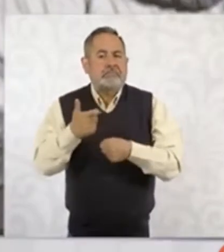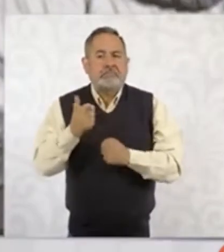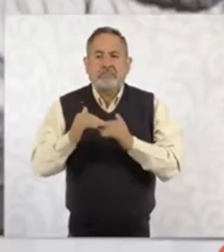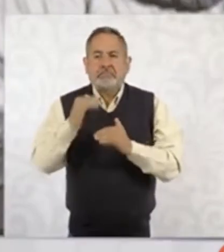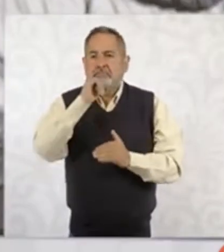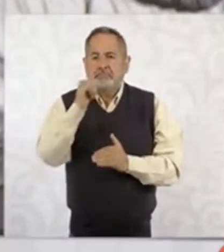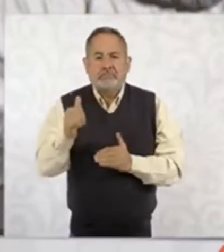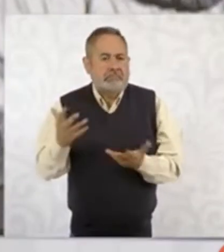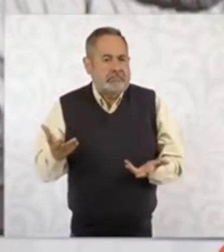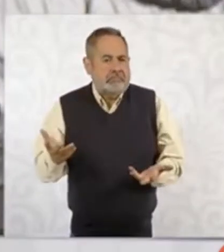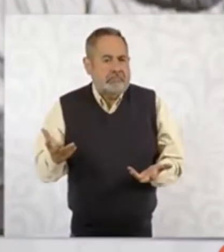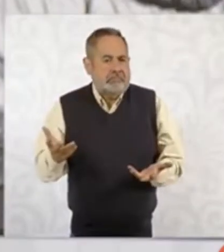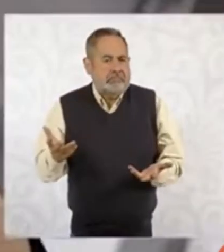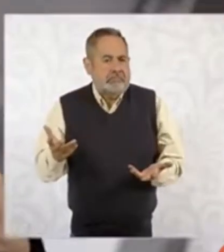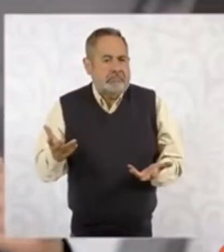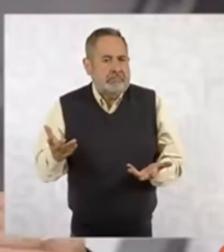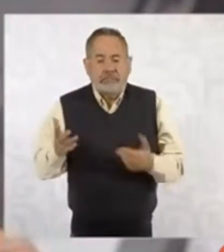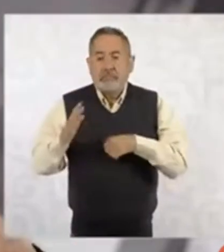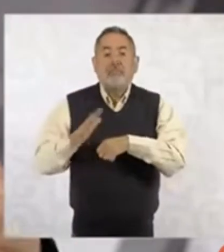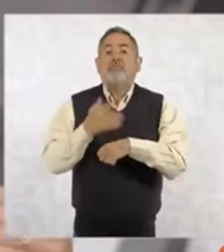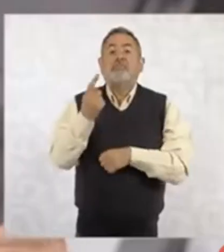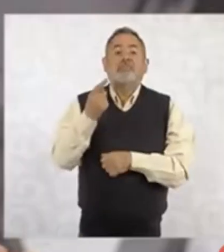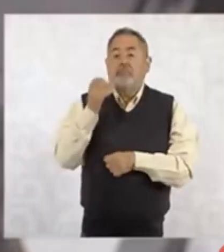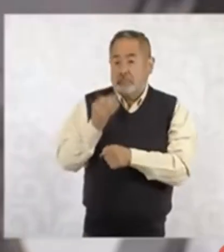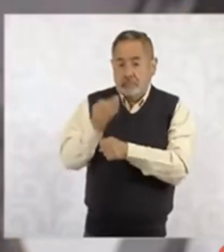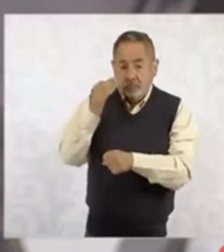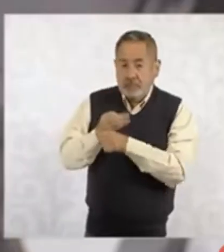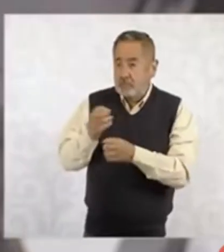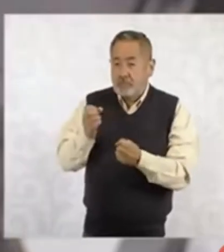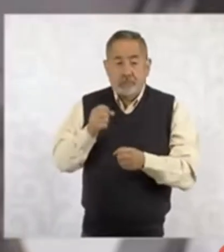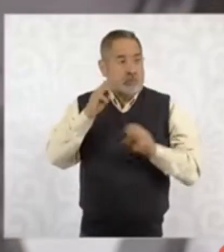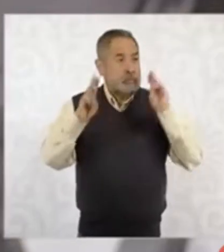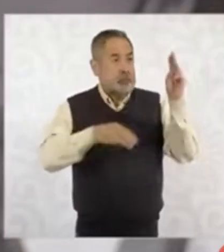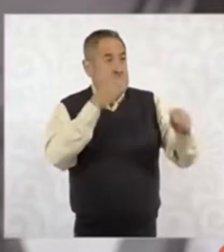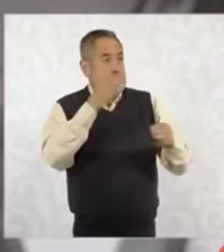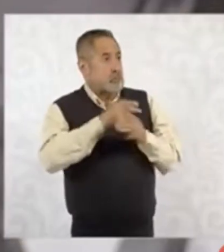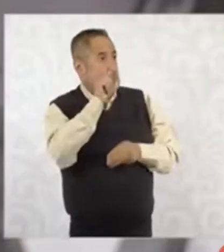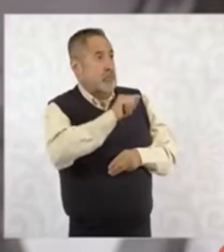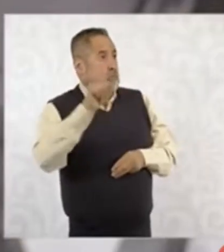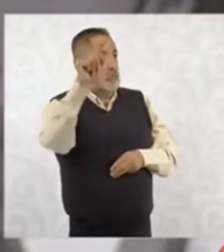¿Por qué, aún con la inflación que se está dando en muchos países del mundo,